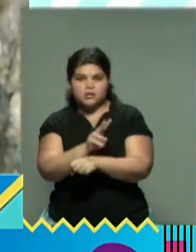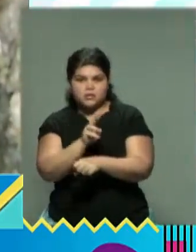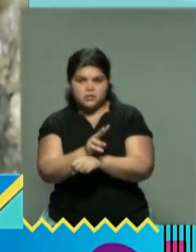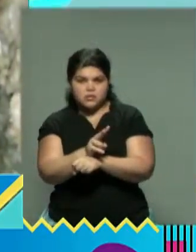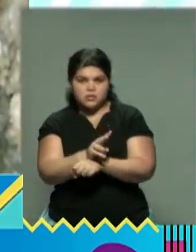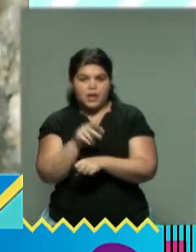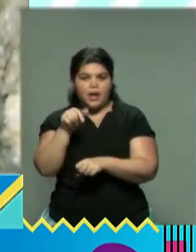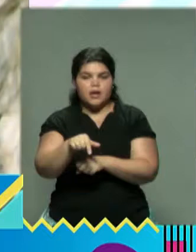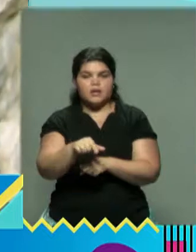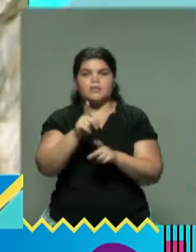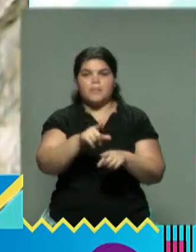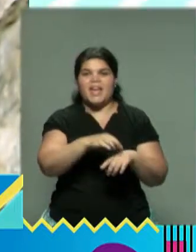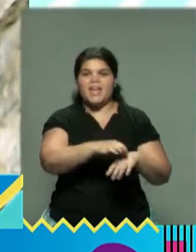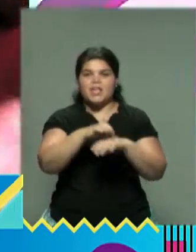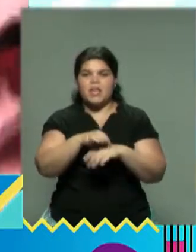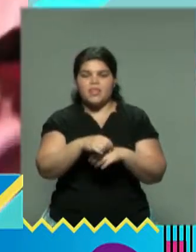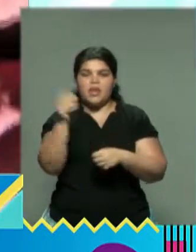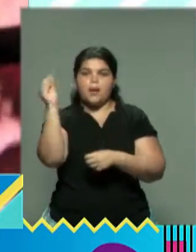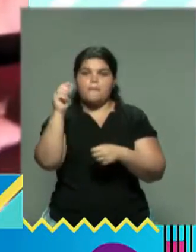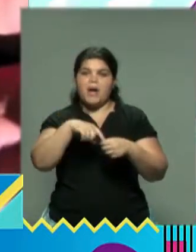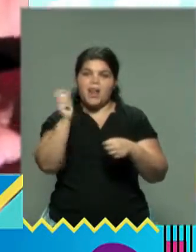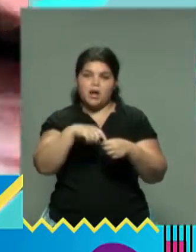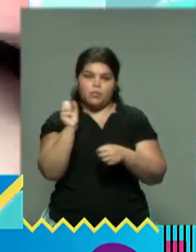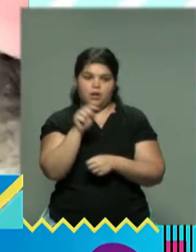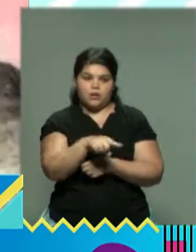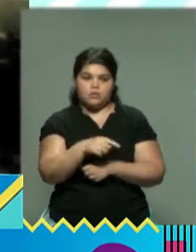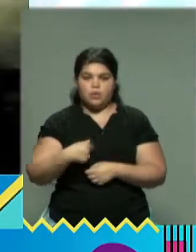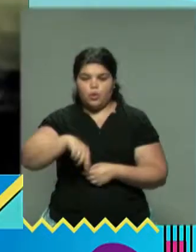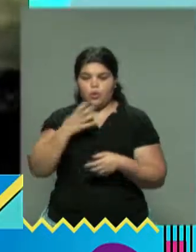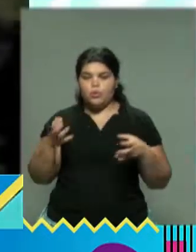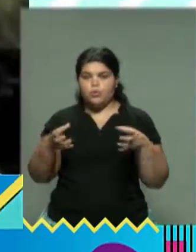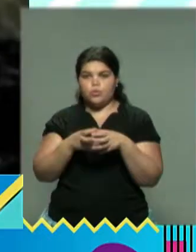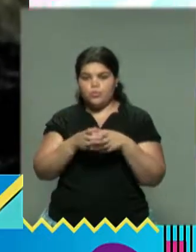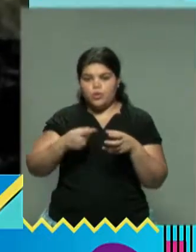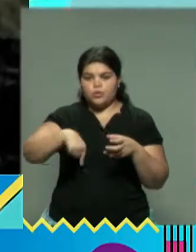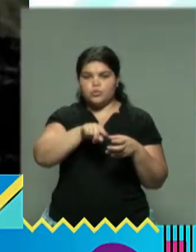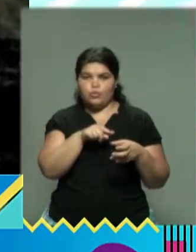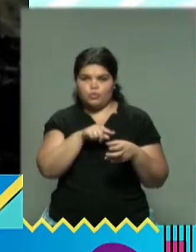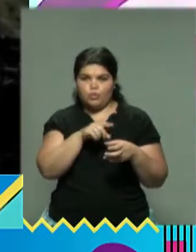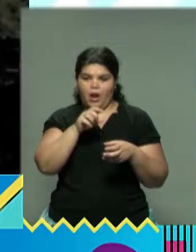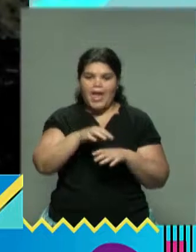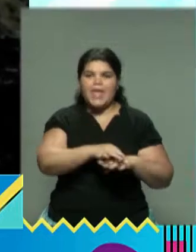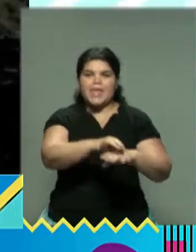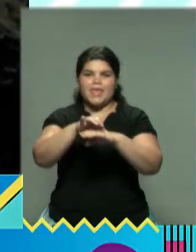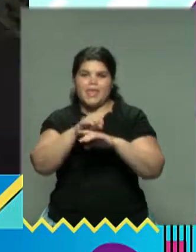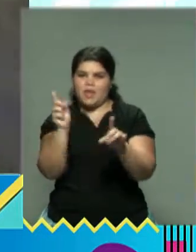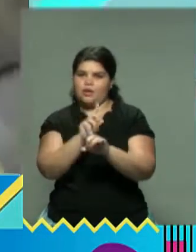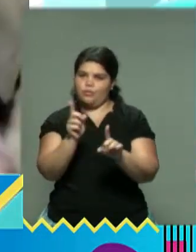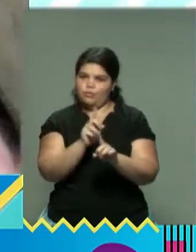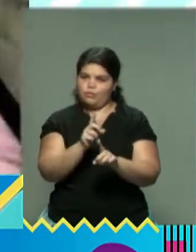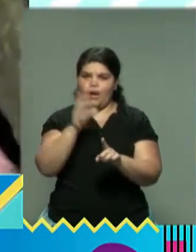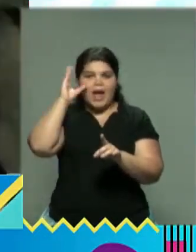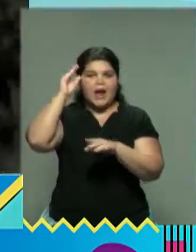Malargüe. En nuestra actividad, por ejemplo, nuestro grupo, nosotros no guiamos a personas, la